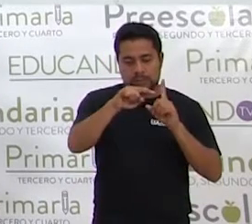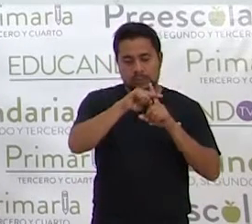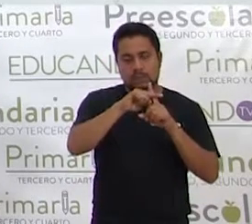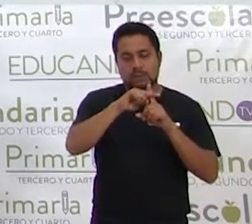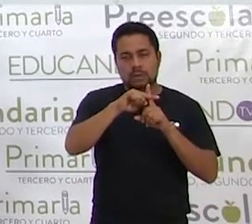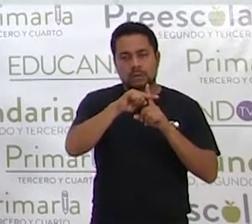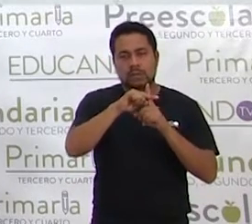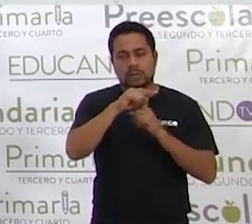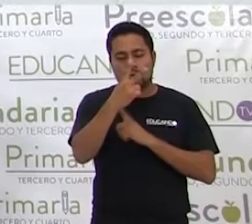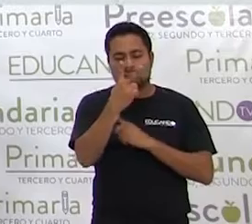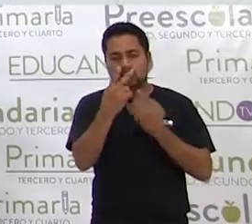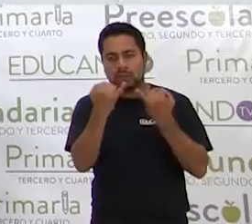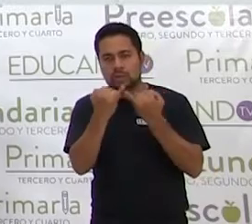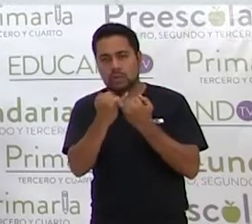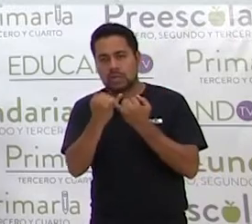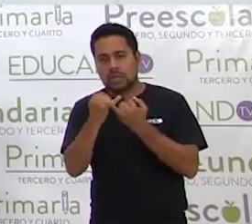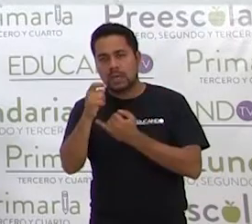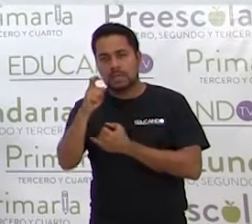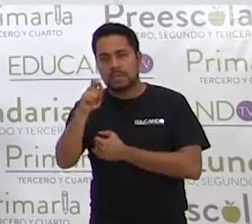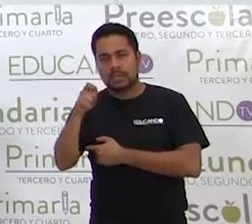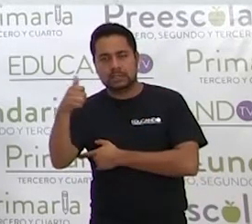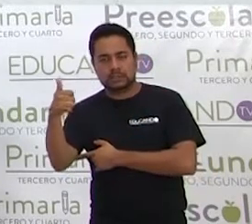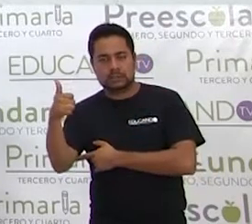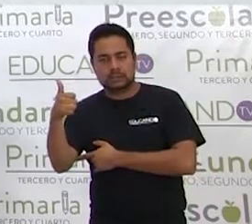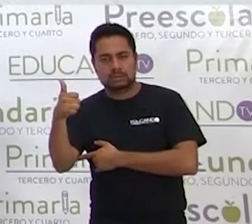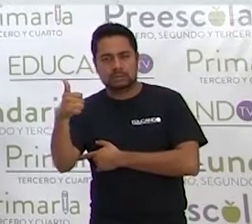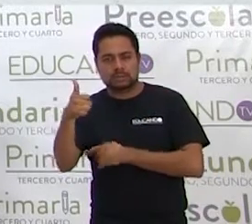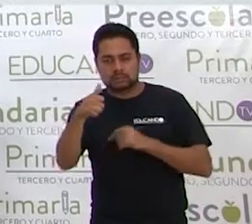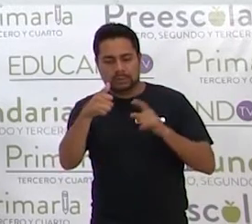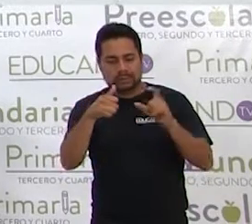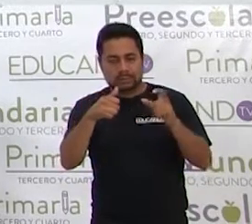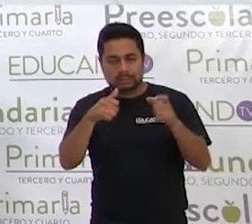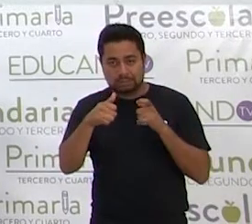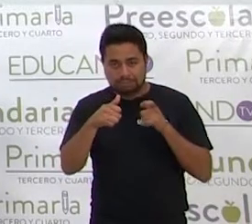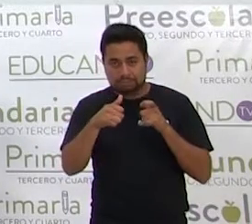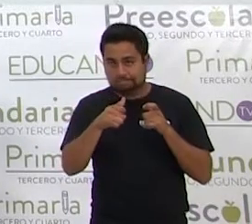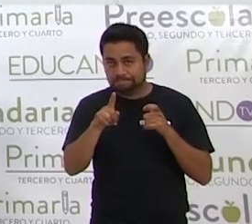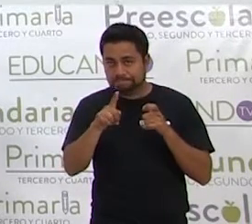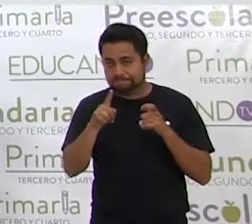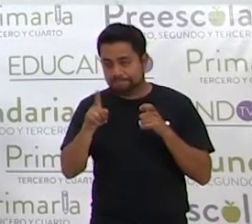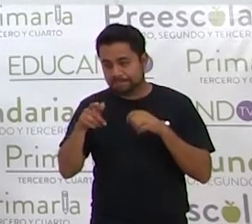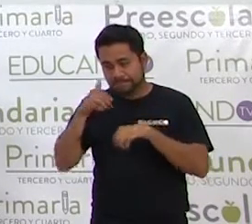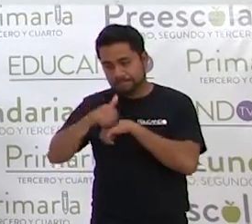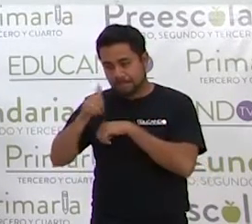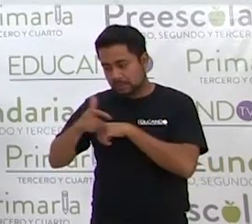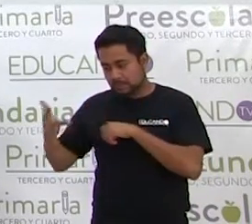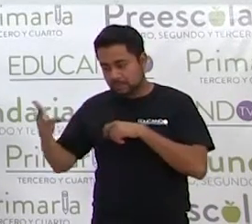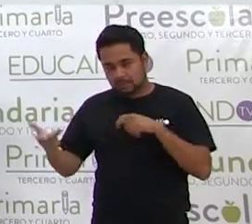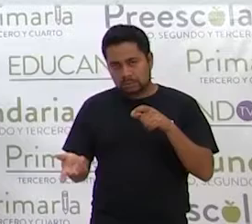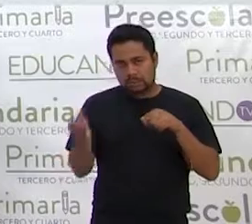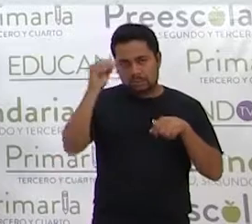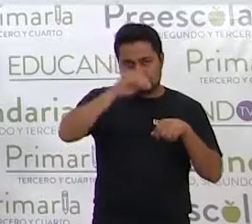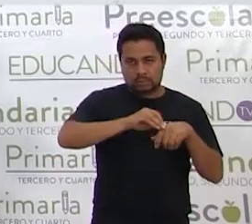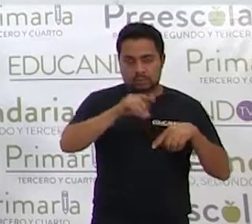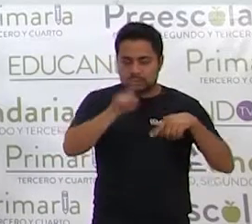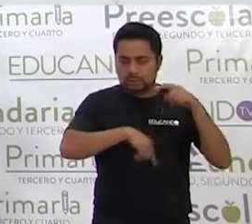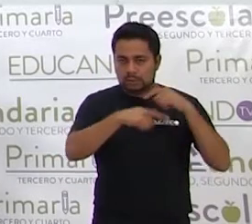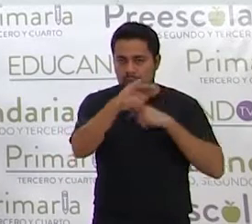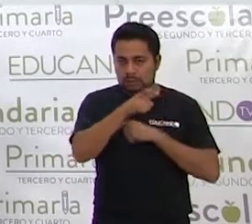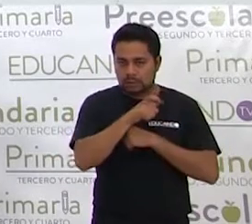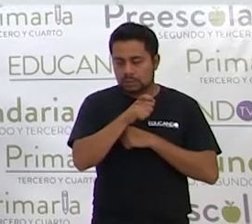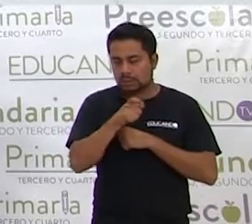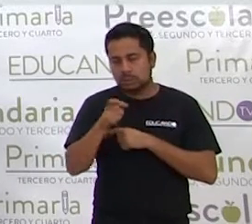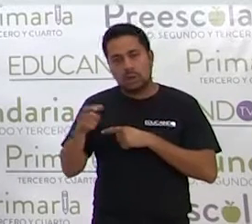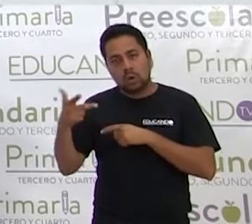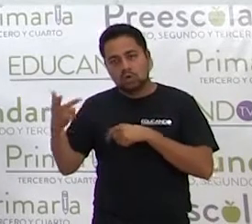2 igual a 26 en lugar de x vamos a poner el número 8 y tenemos 3 por